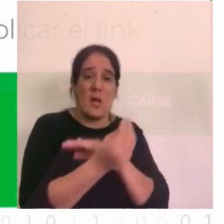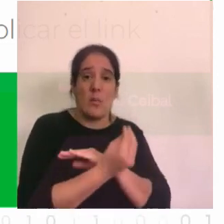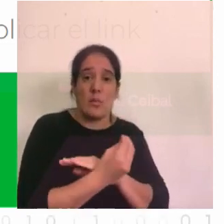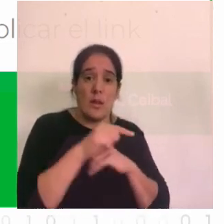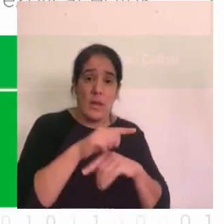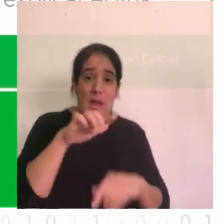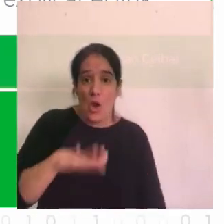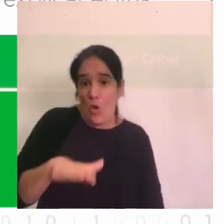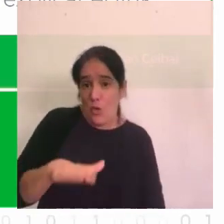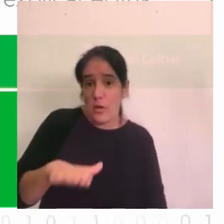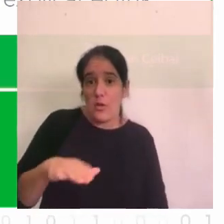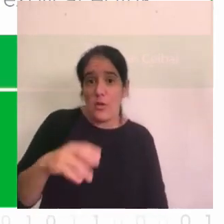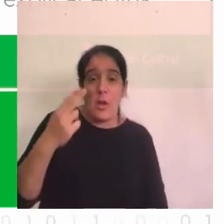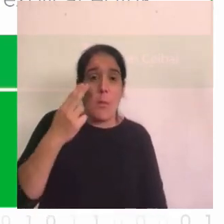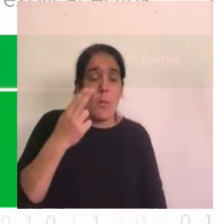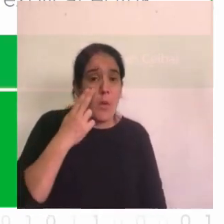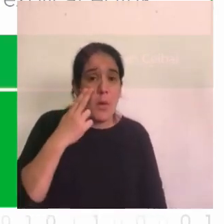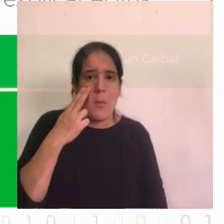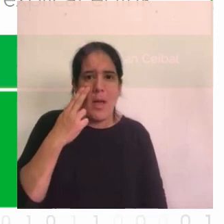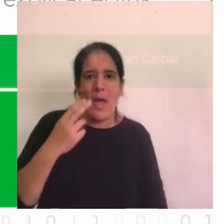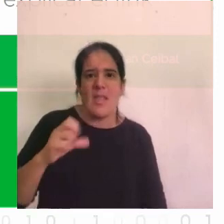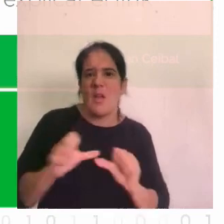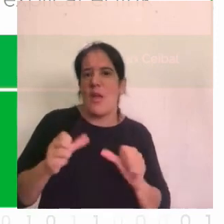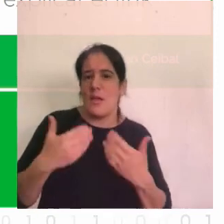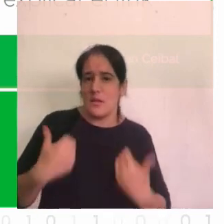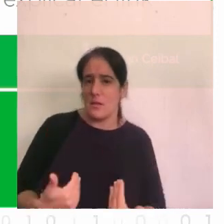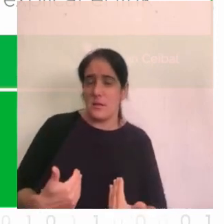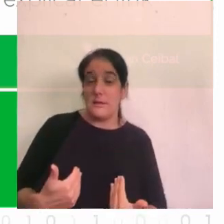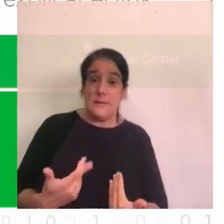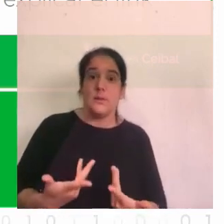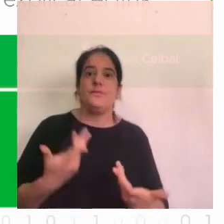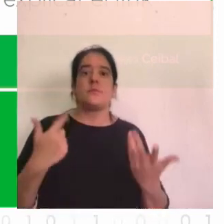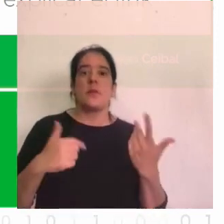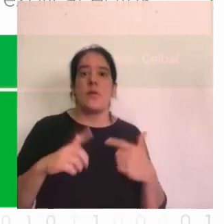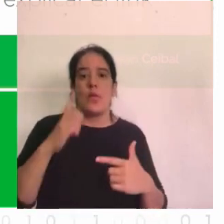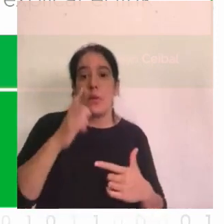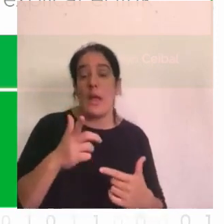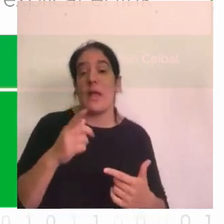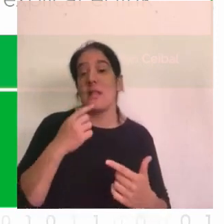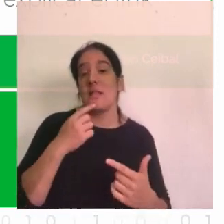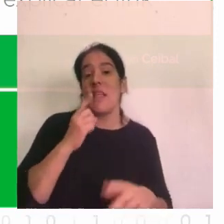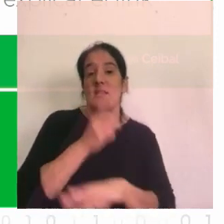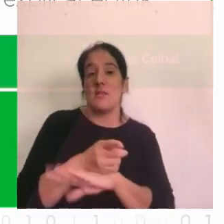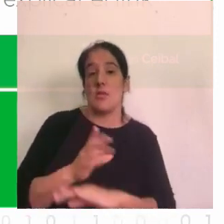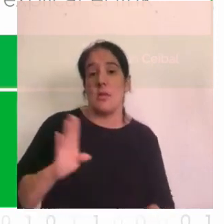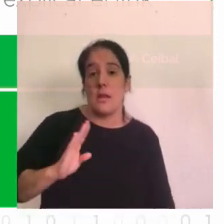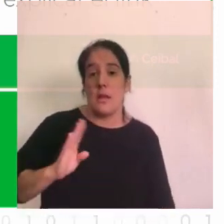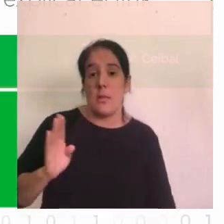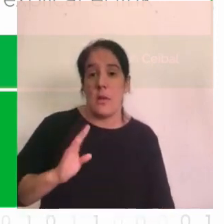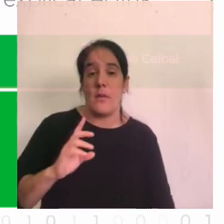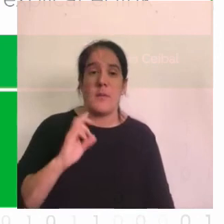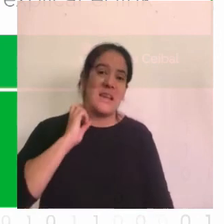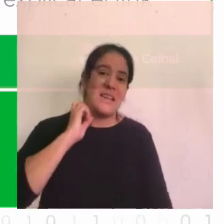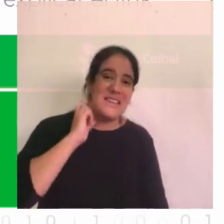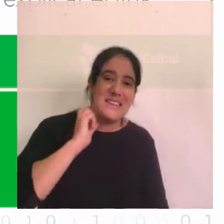Uno de los canales explorados por la literatura es la depresión de las madres, también el estrés paternal, el clima del hogar. Y yo